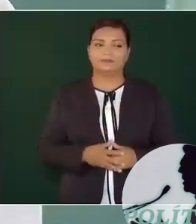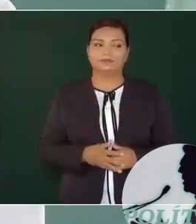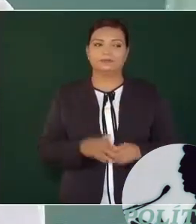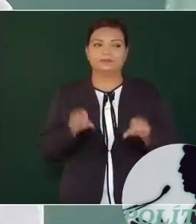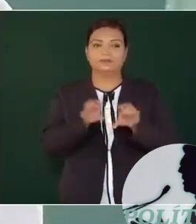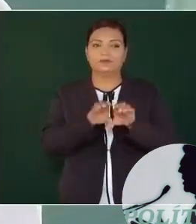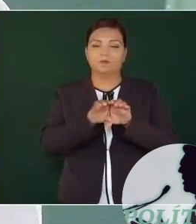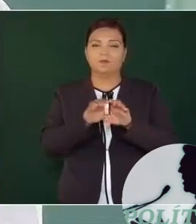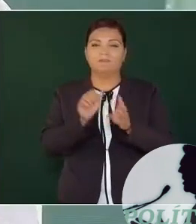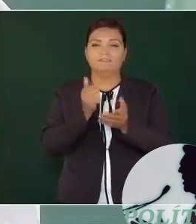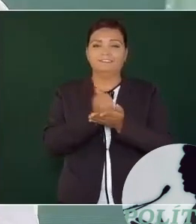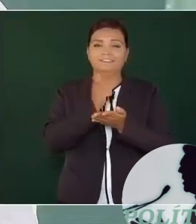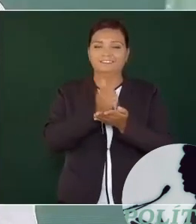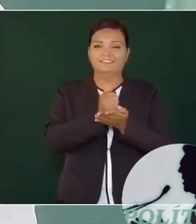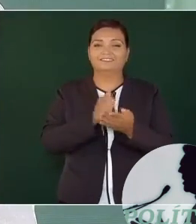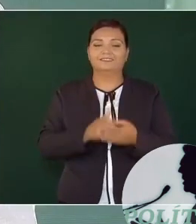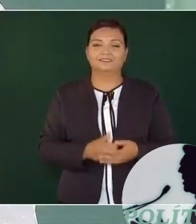como arroz